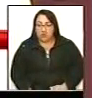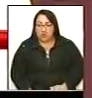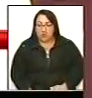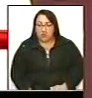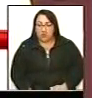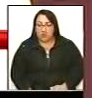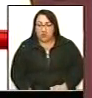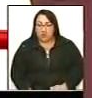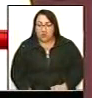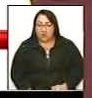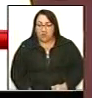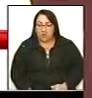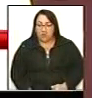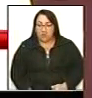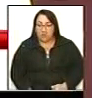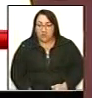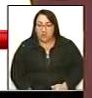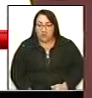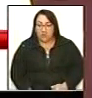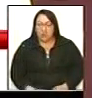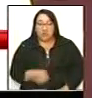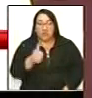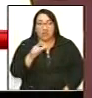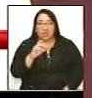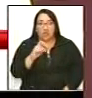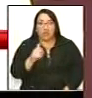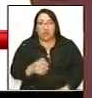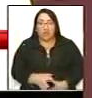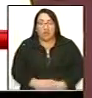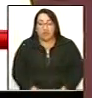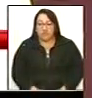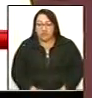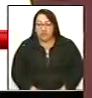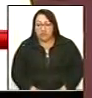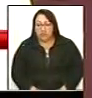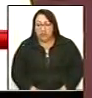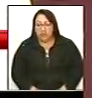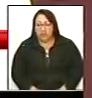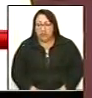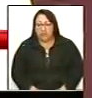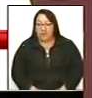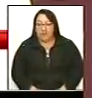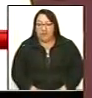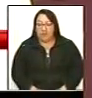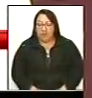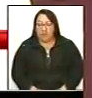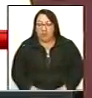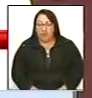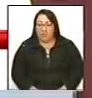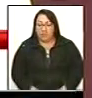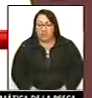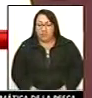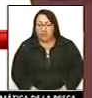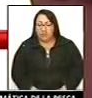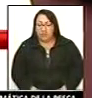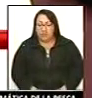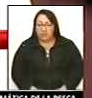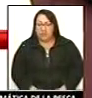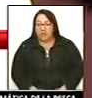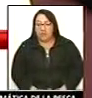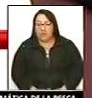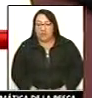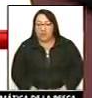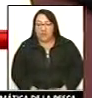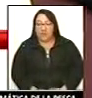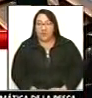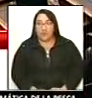hasta la congresista Lourdes Alcorta. Y tomo nota de todos los que tengo. Yo tengo 5 oradores en la lista y voy tomando nota. Congresista